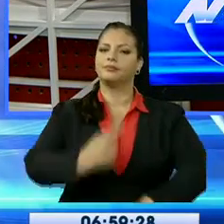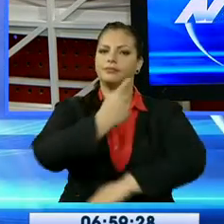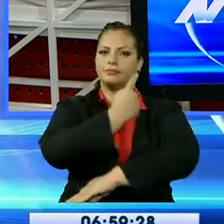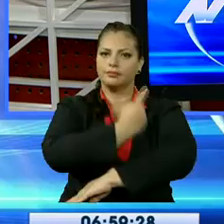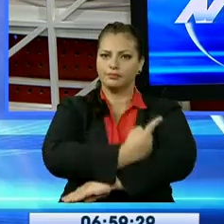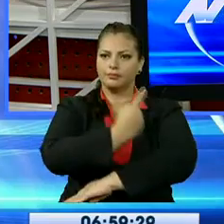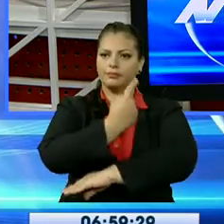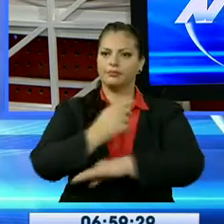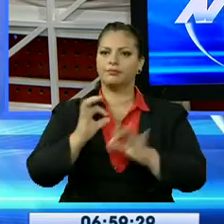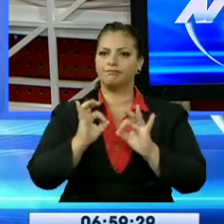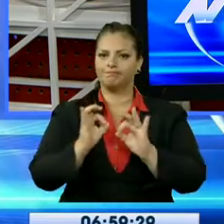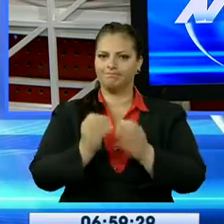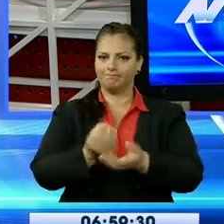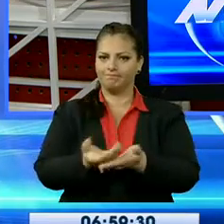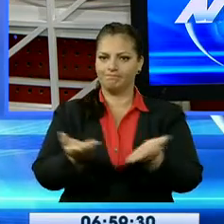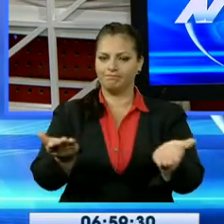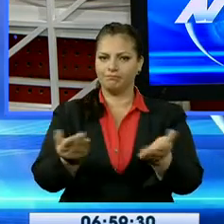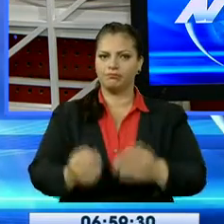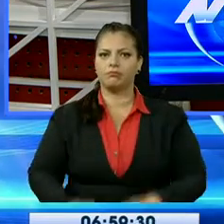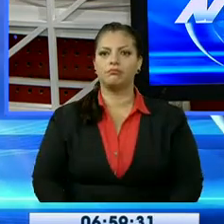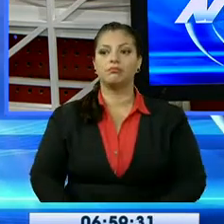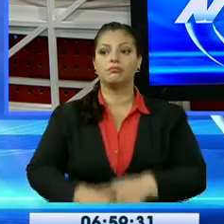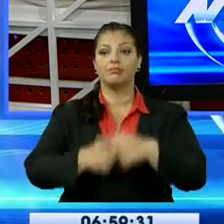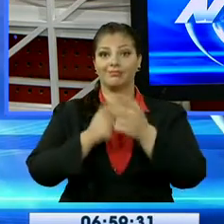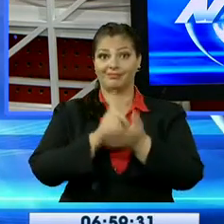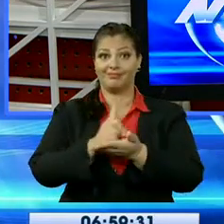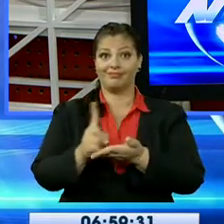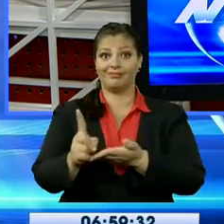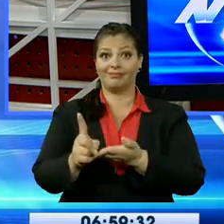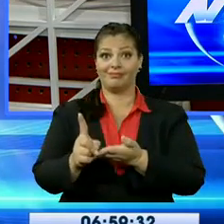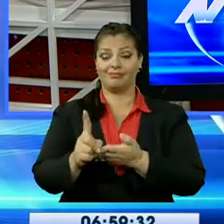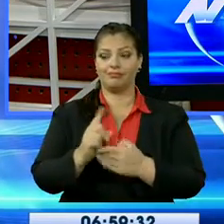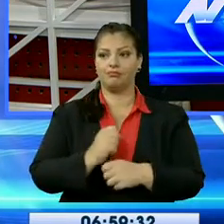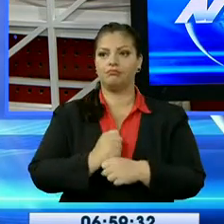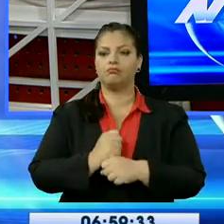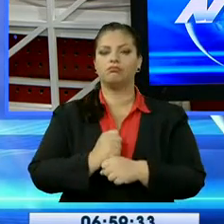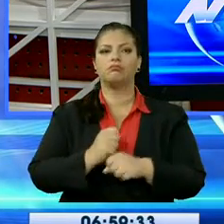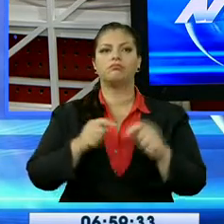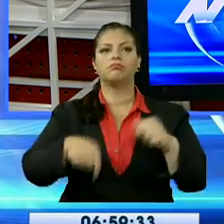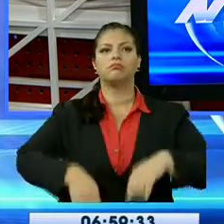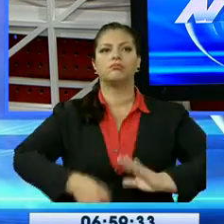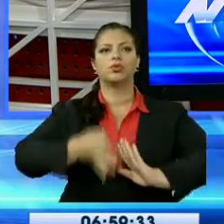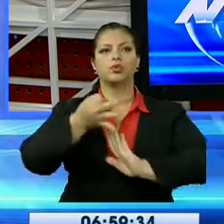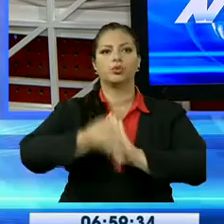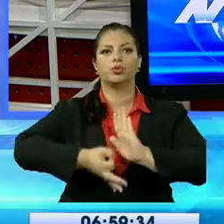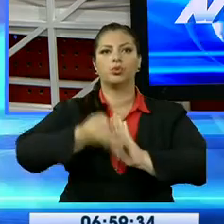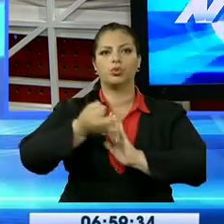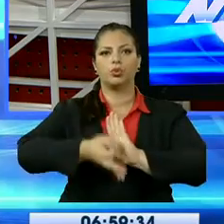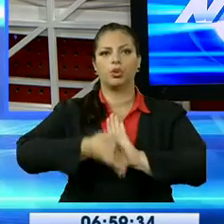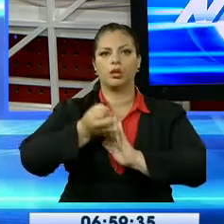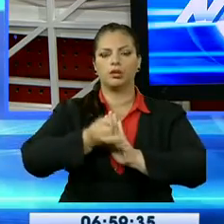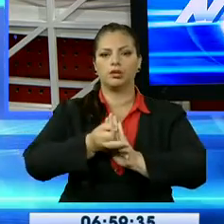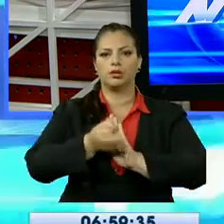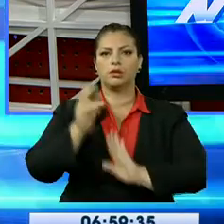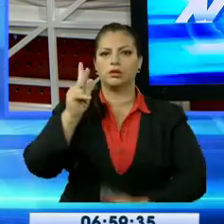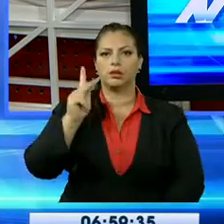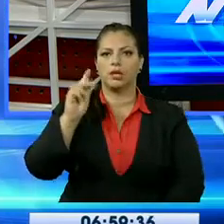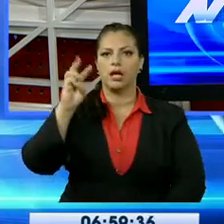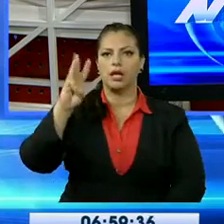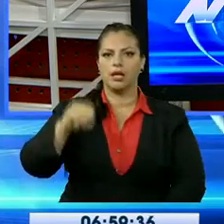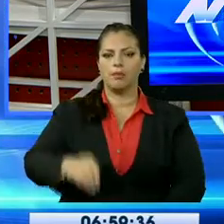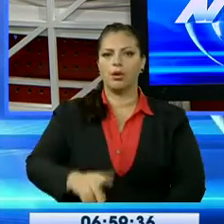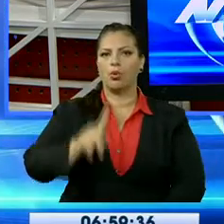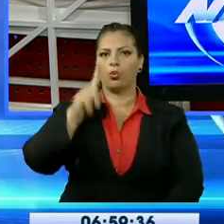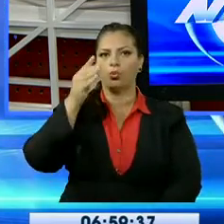asimismo excelente inicio de semana. Hemos acudido al Cantón Durán, específicamente sobre el kilómetro 1.5 de